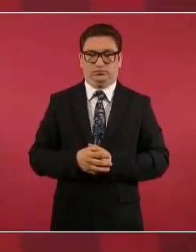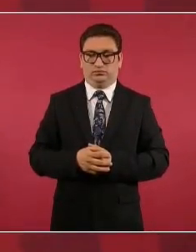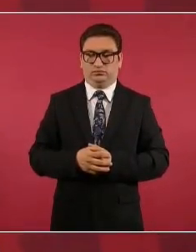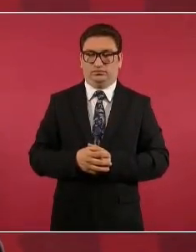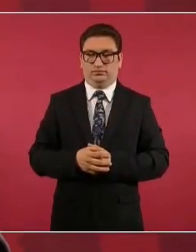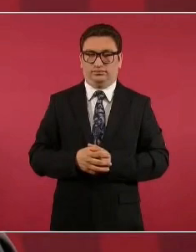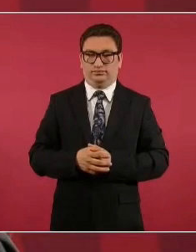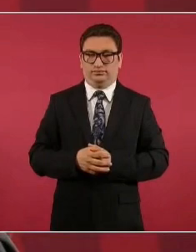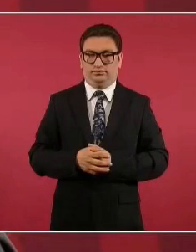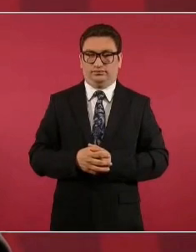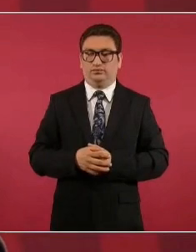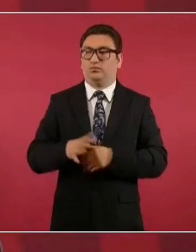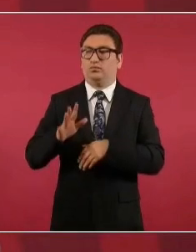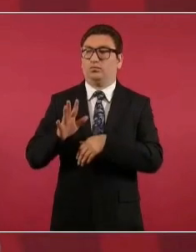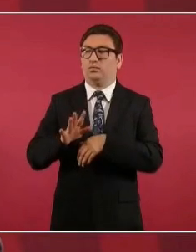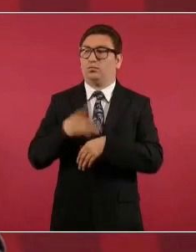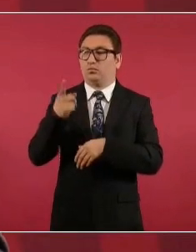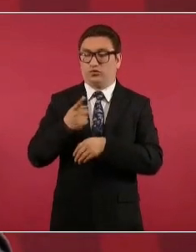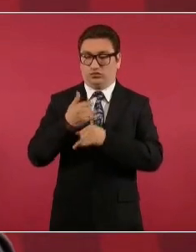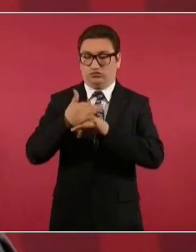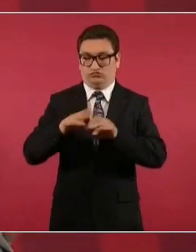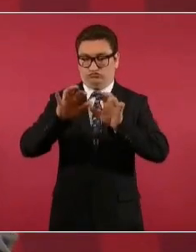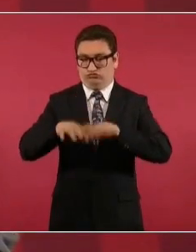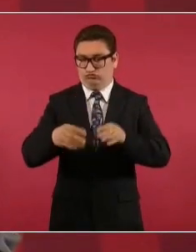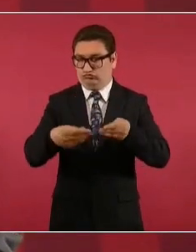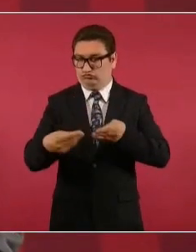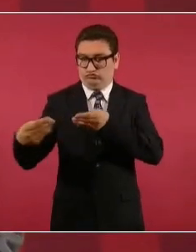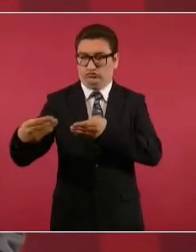porque si el informe se filtra,